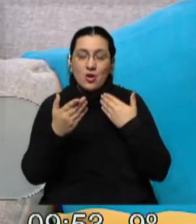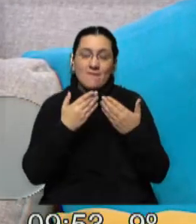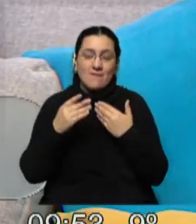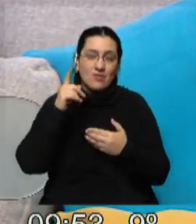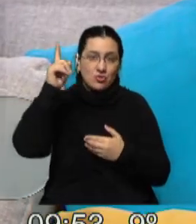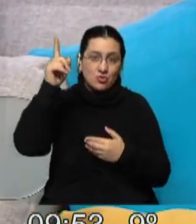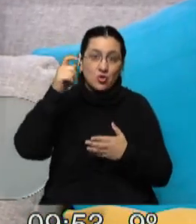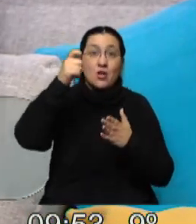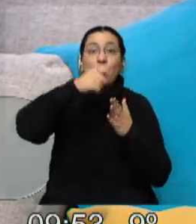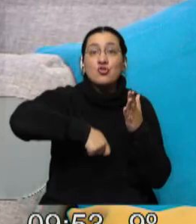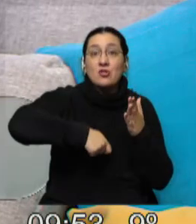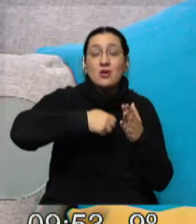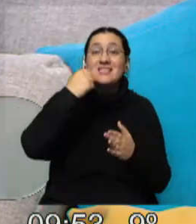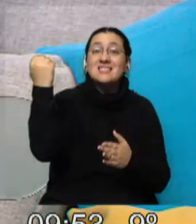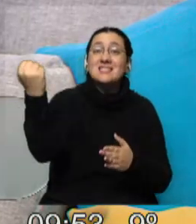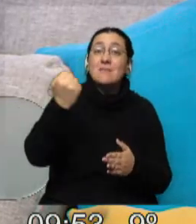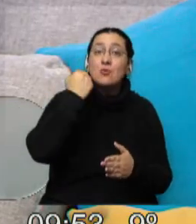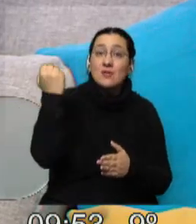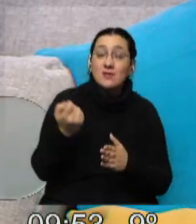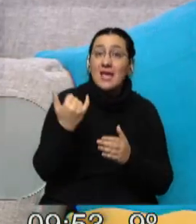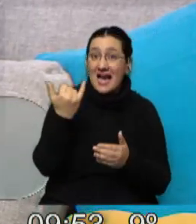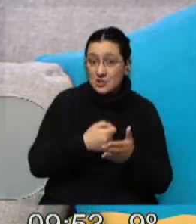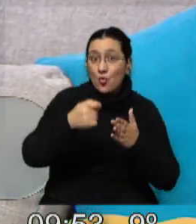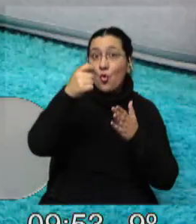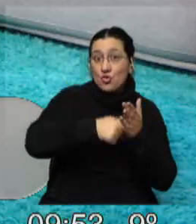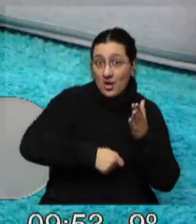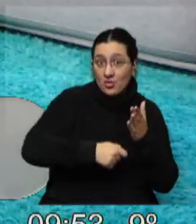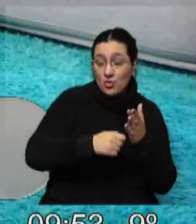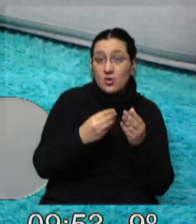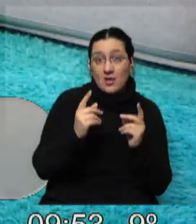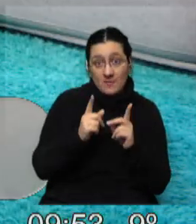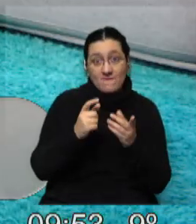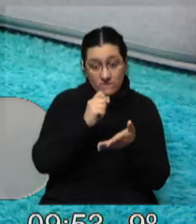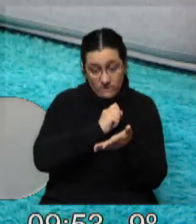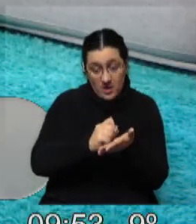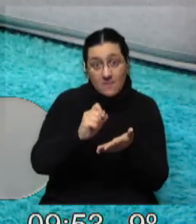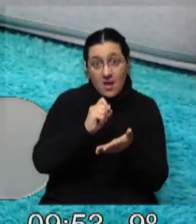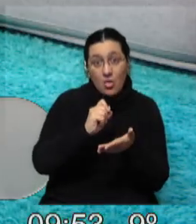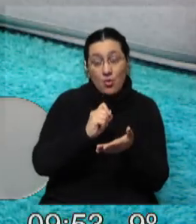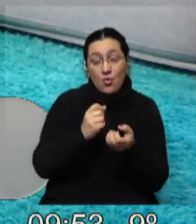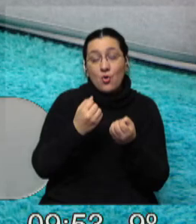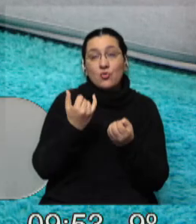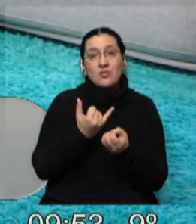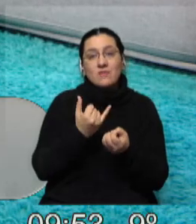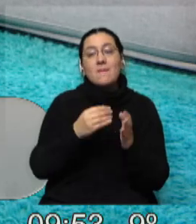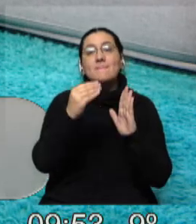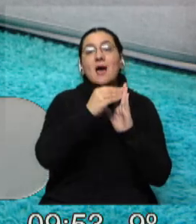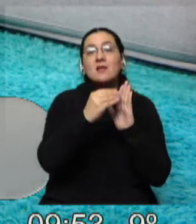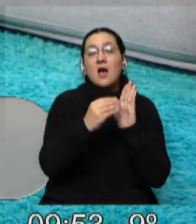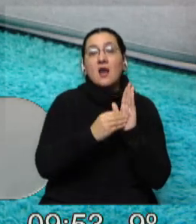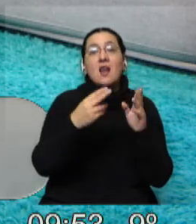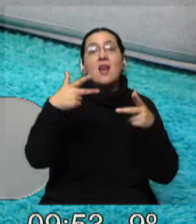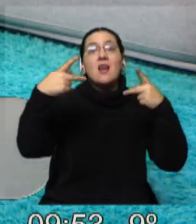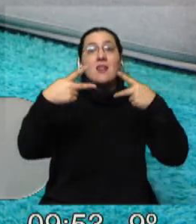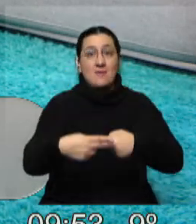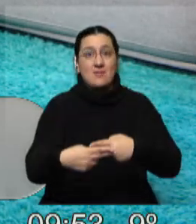el contrato. Es importante que el contrato esté hablado, muchas veces firmado, inclusive, en donde se tienen que marcar límites